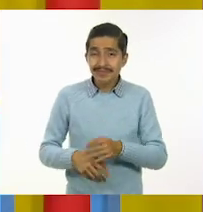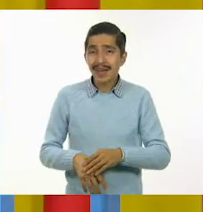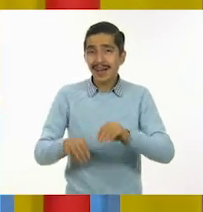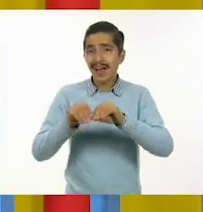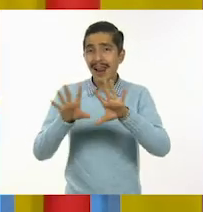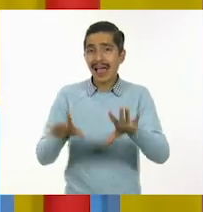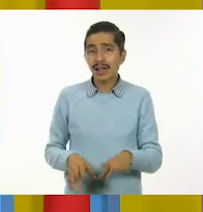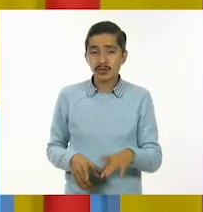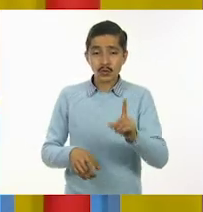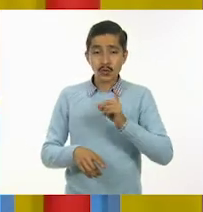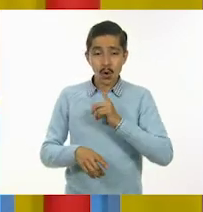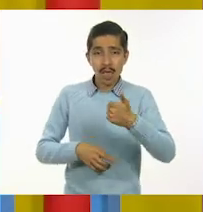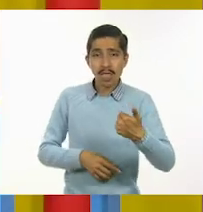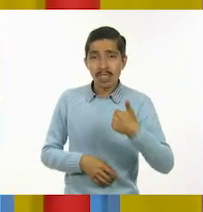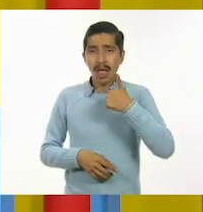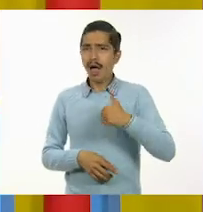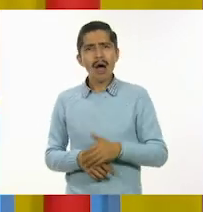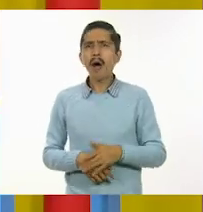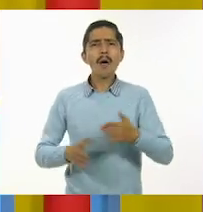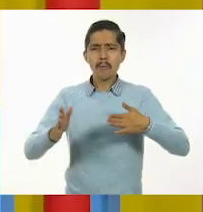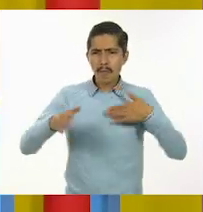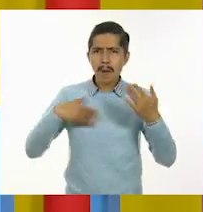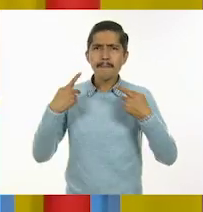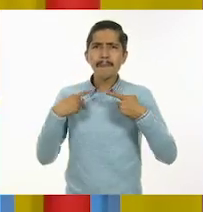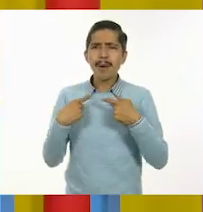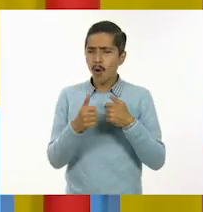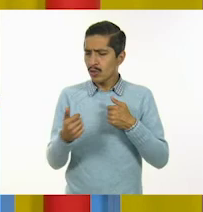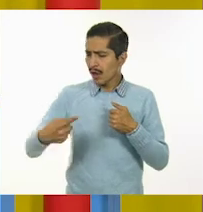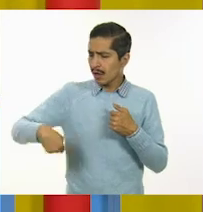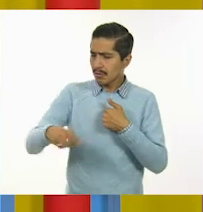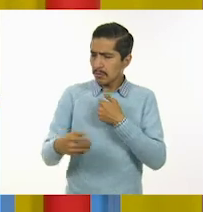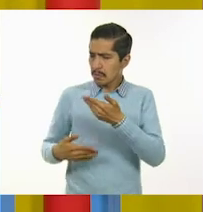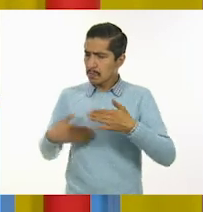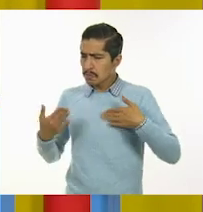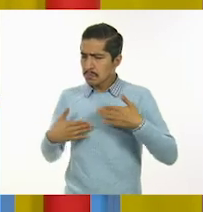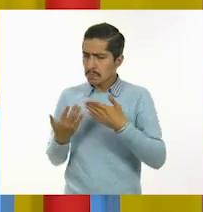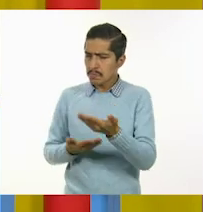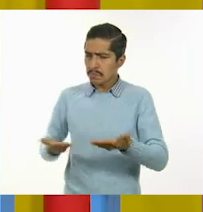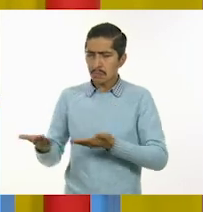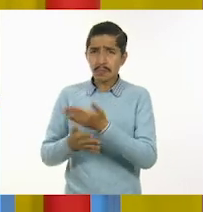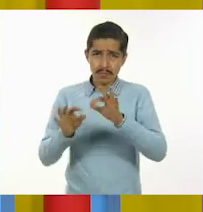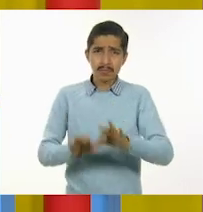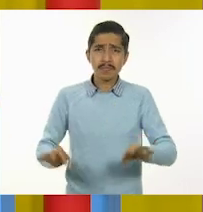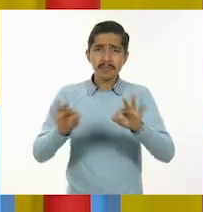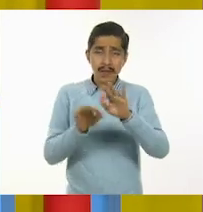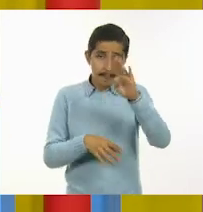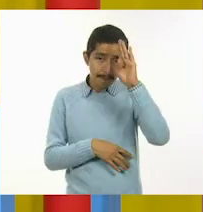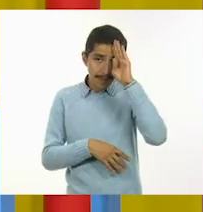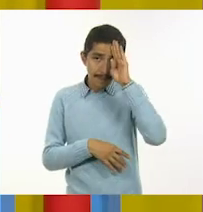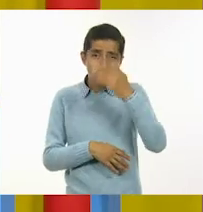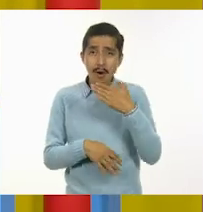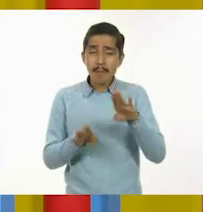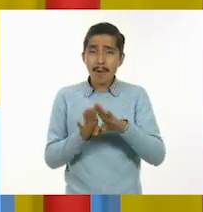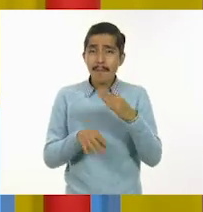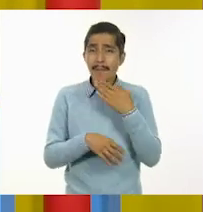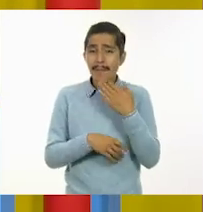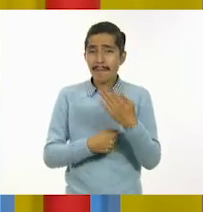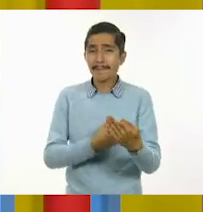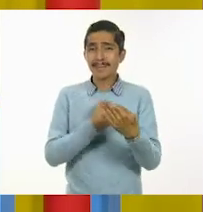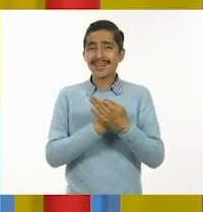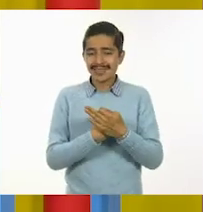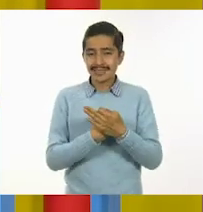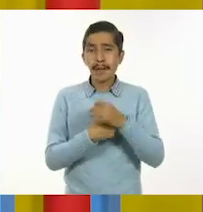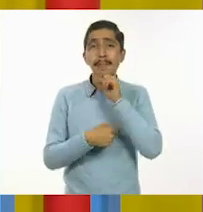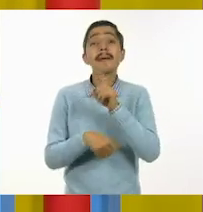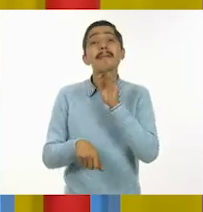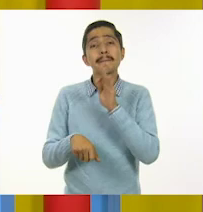estamos solos, siempre estamos conviviendo con otras personas y es importante pensar en nuestro bienestar, pero también en el bienestar